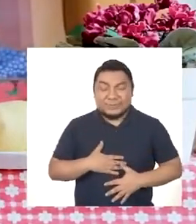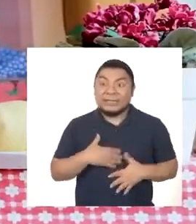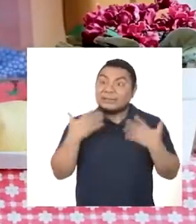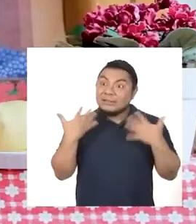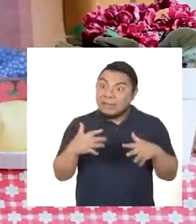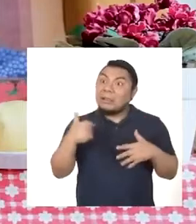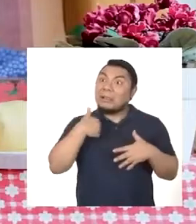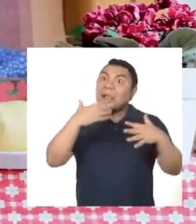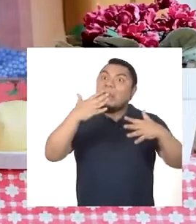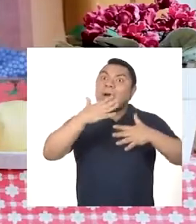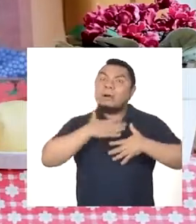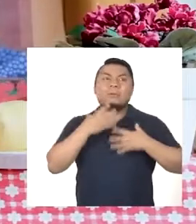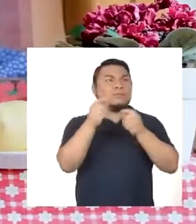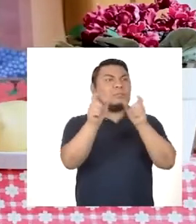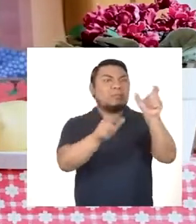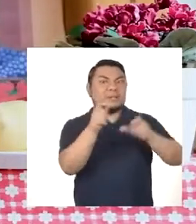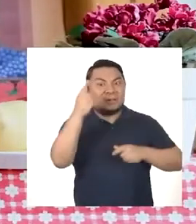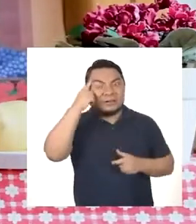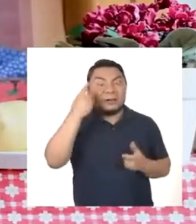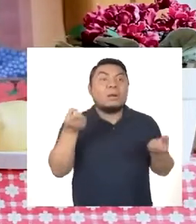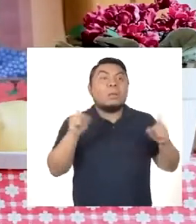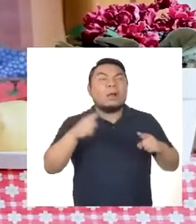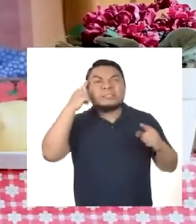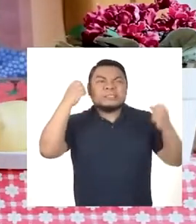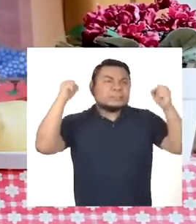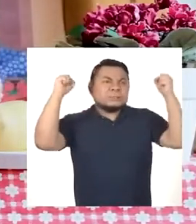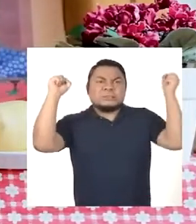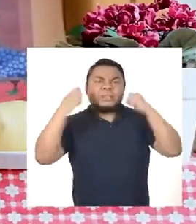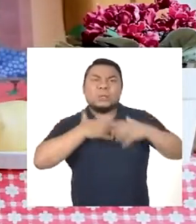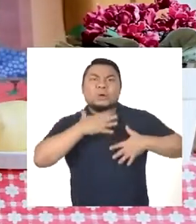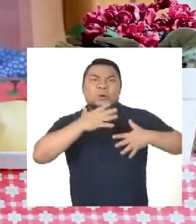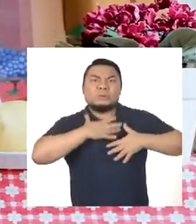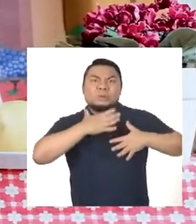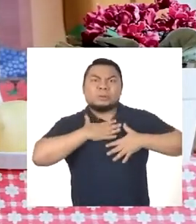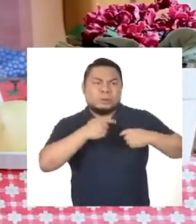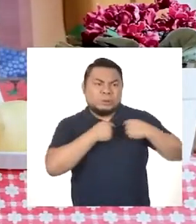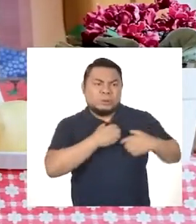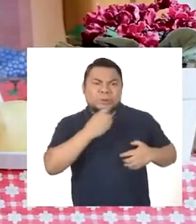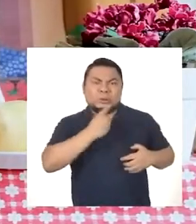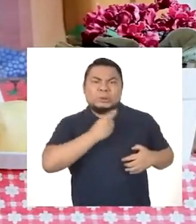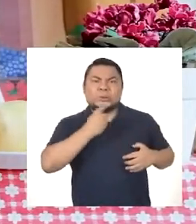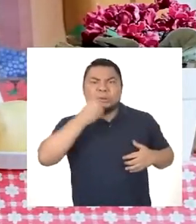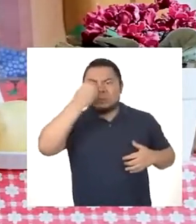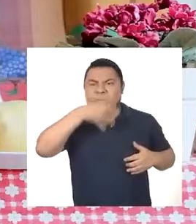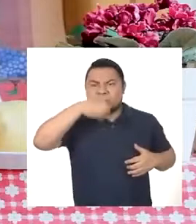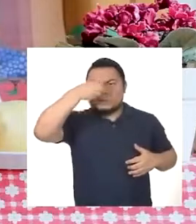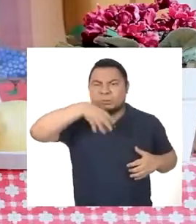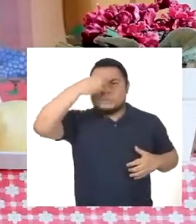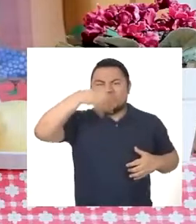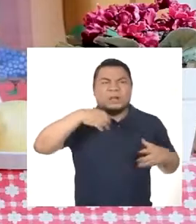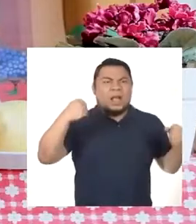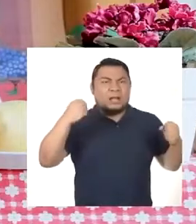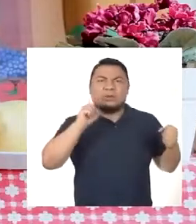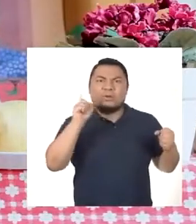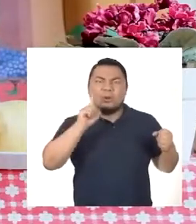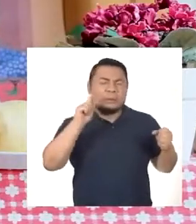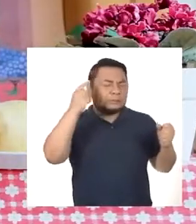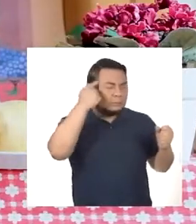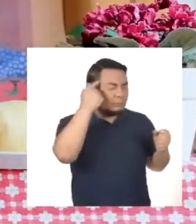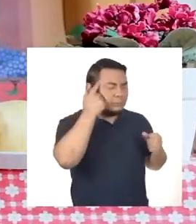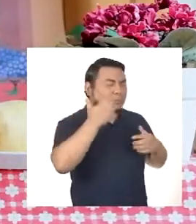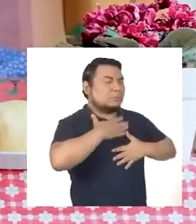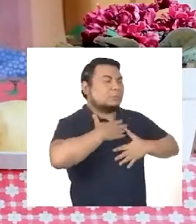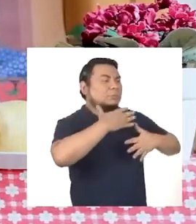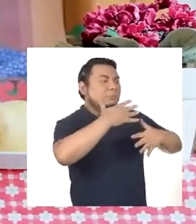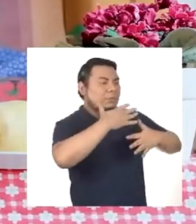a muchísimas personas, porque cuando estamos tensos respiramos más corto. Ah, claro. Entonces,